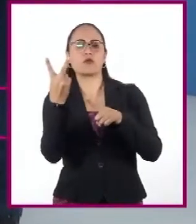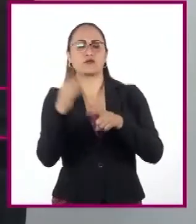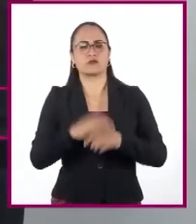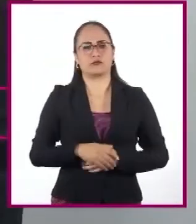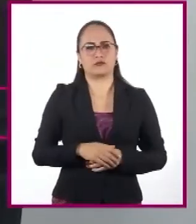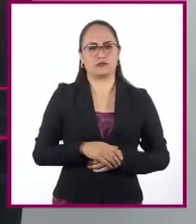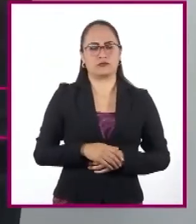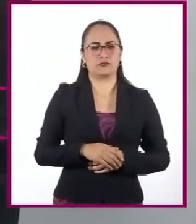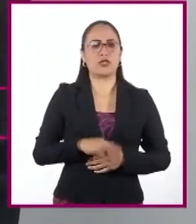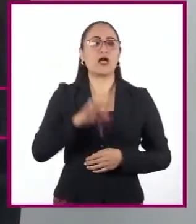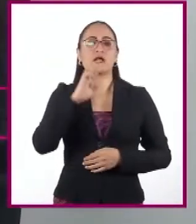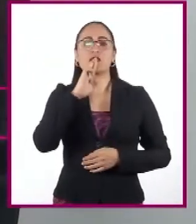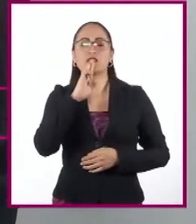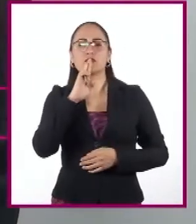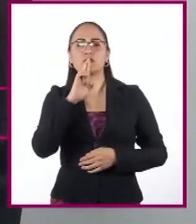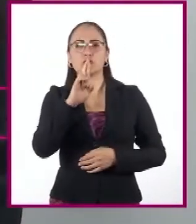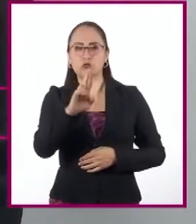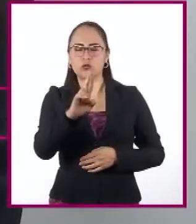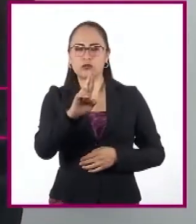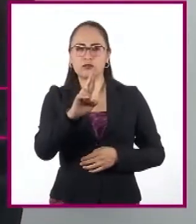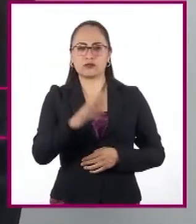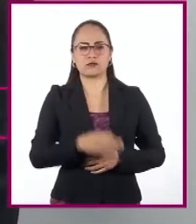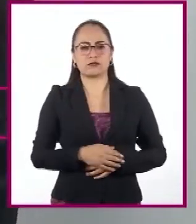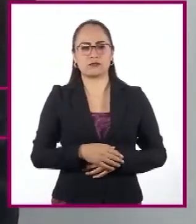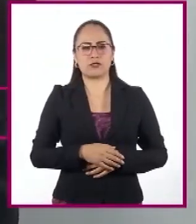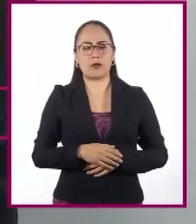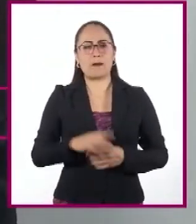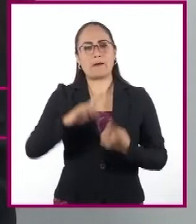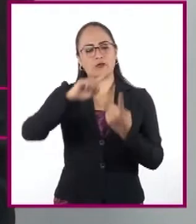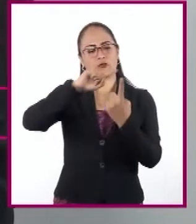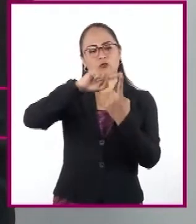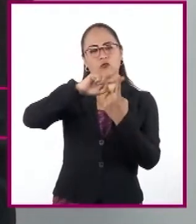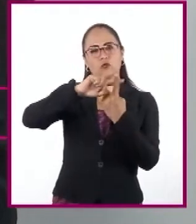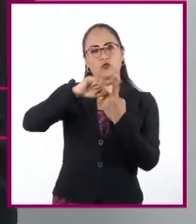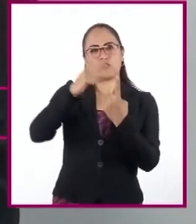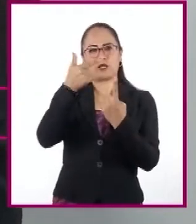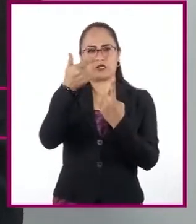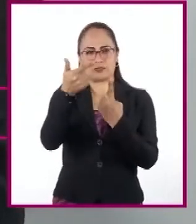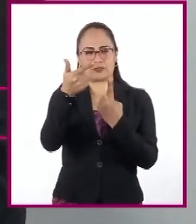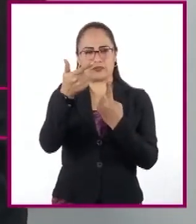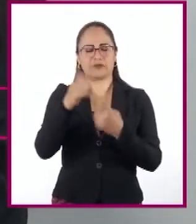Al resultado que obtuviste, súmale 7 unidades.